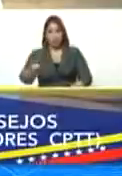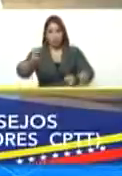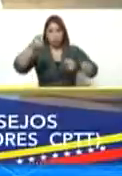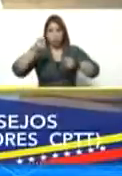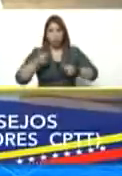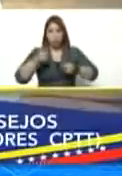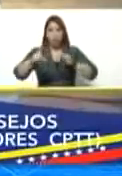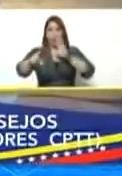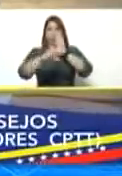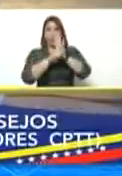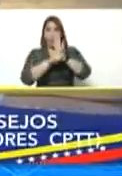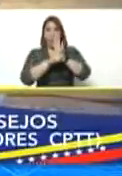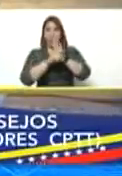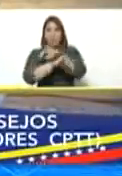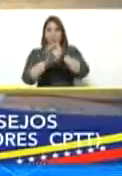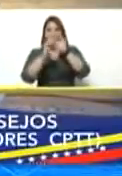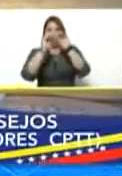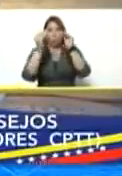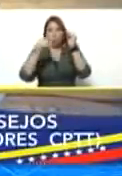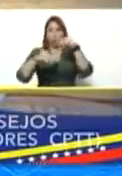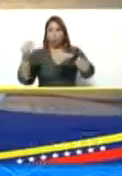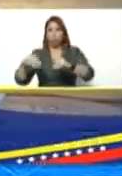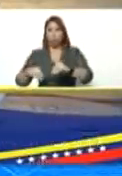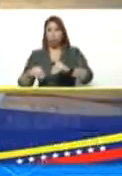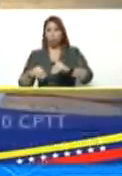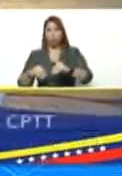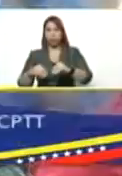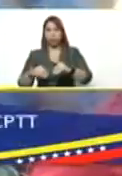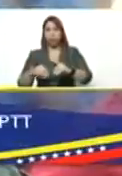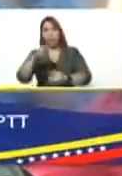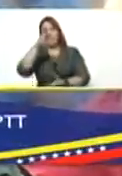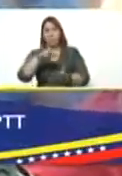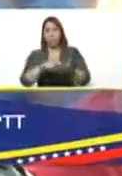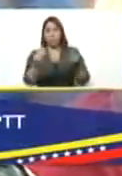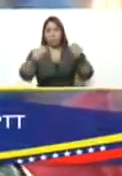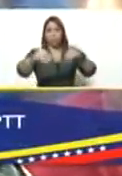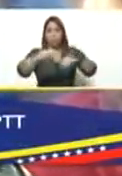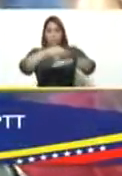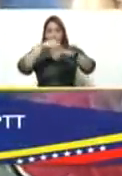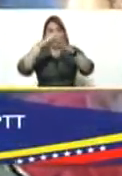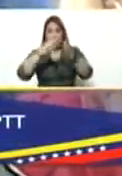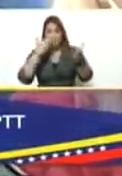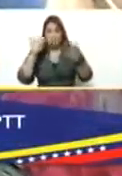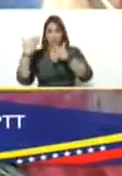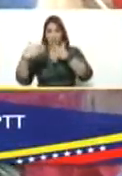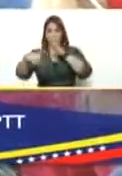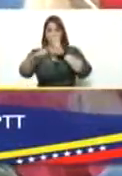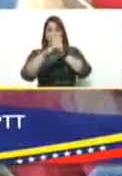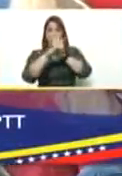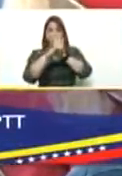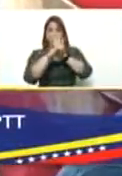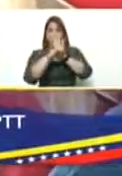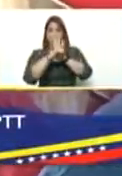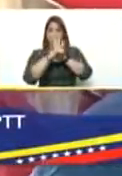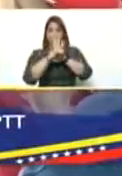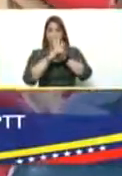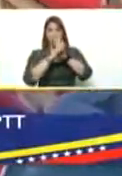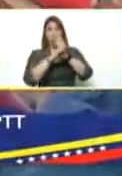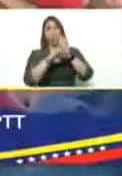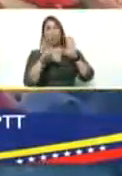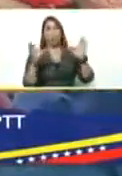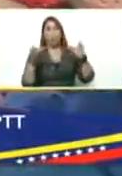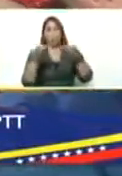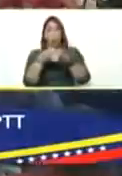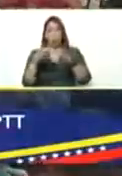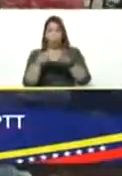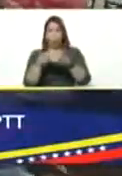reglamento consultado con la clase obrera para aprobarlo en Consejo de Ministros. El reglamento de la ley orgánica